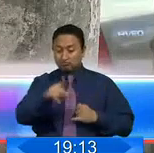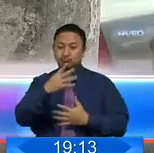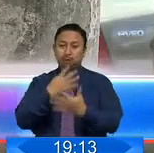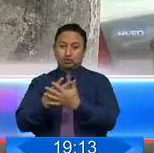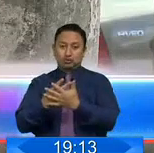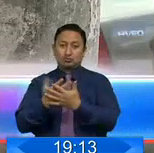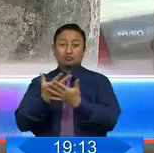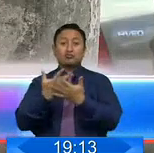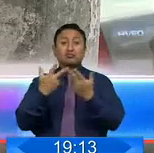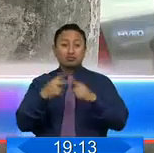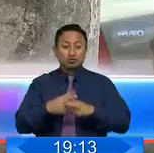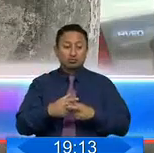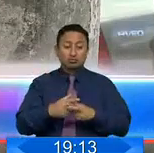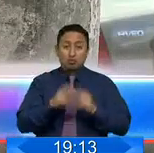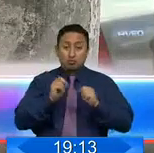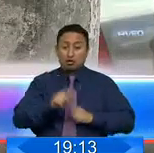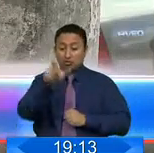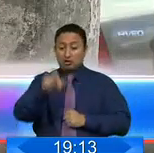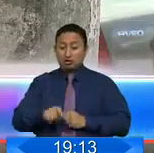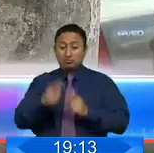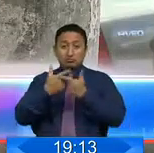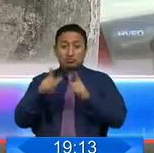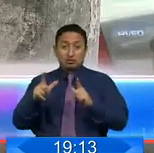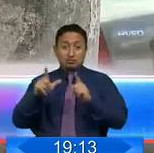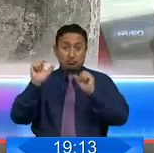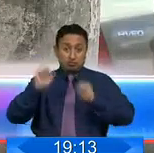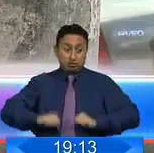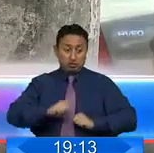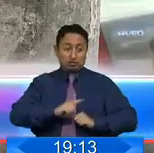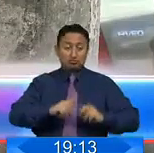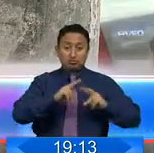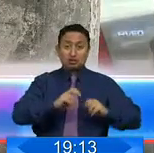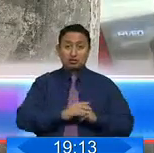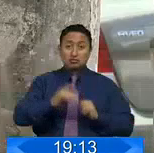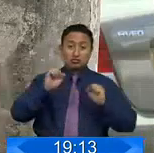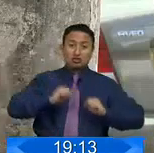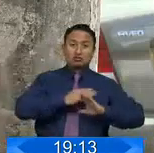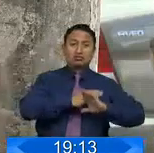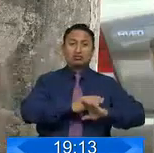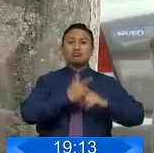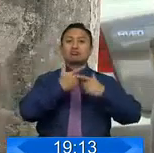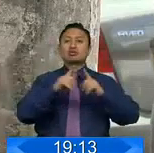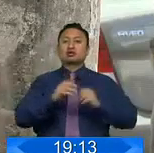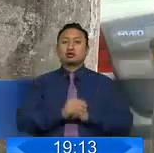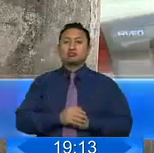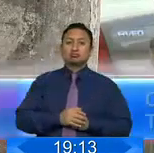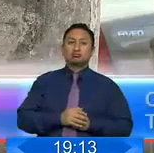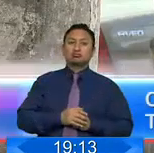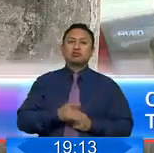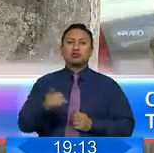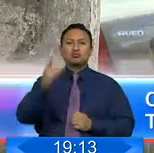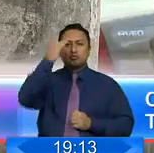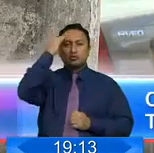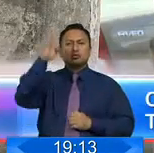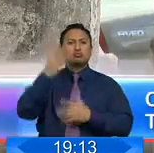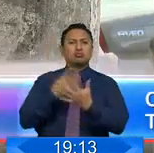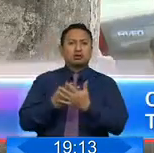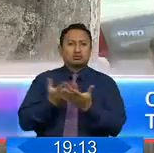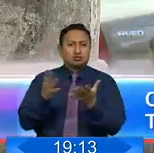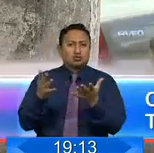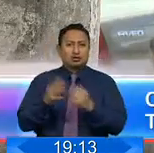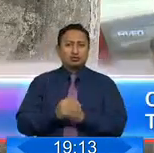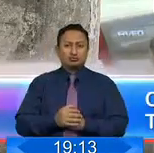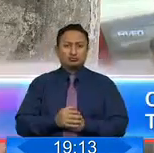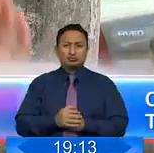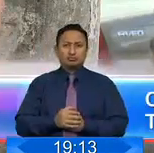investigaciones pueden seguir, pero el señor Vini tiene el derecho de defenderse en libertad. No hay ninguna razón para que él esté detenido, para que él